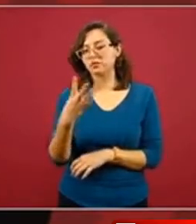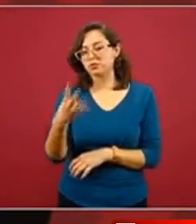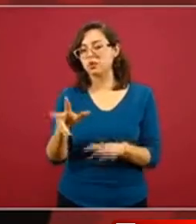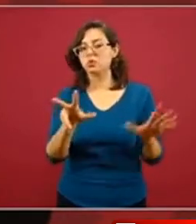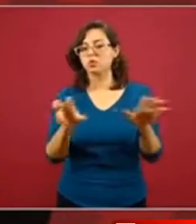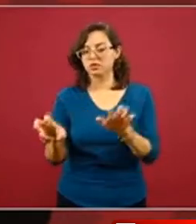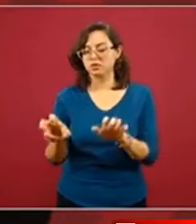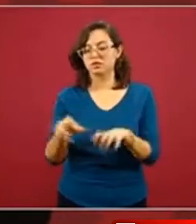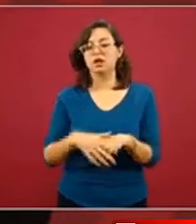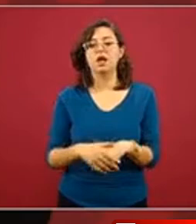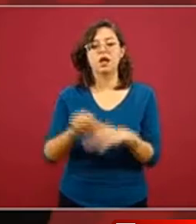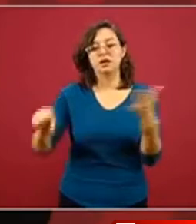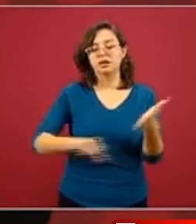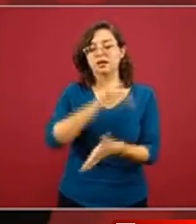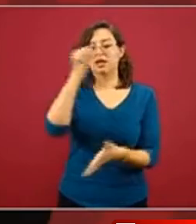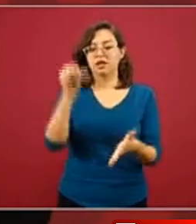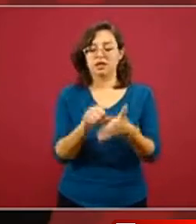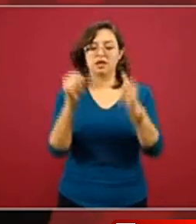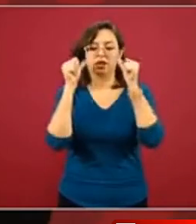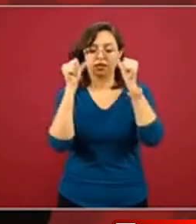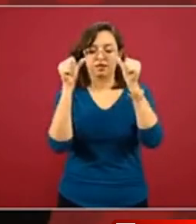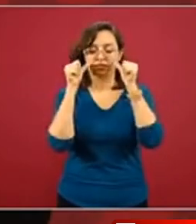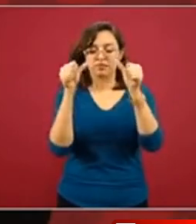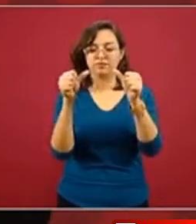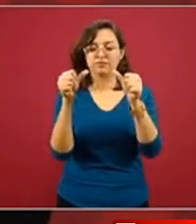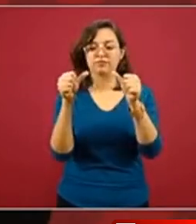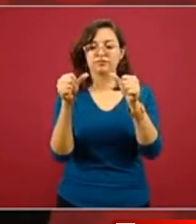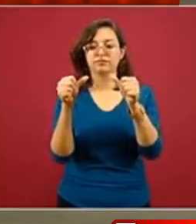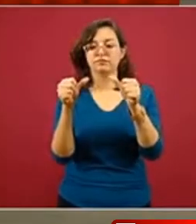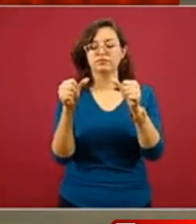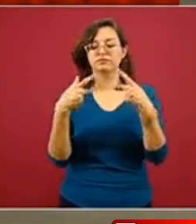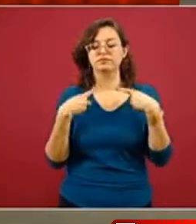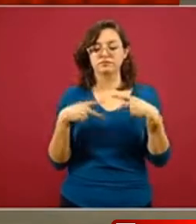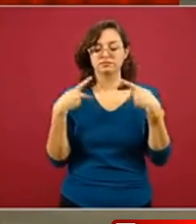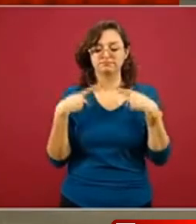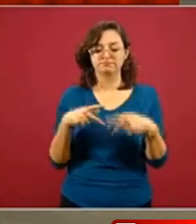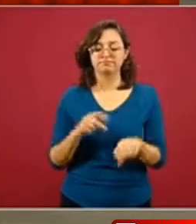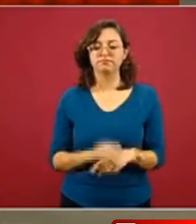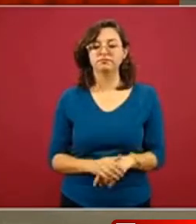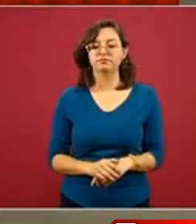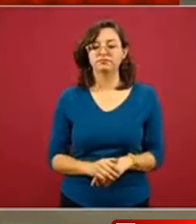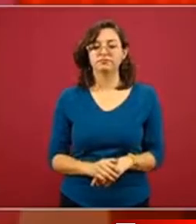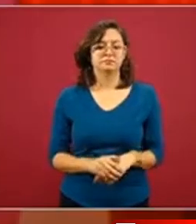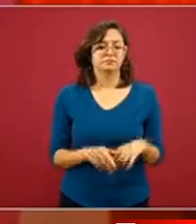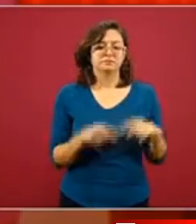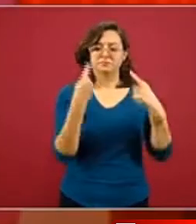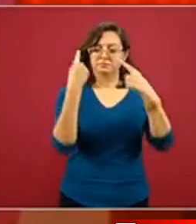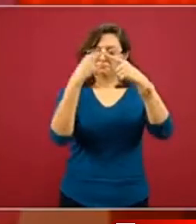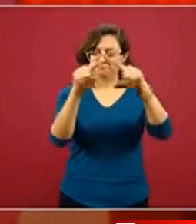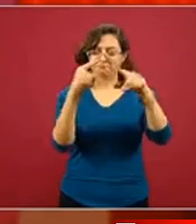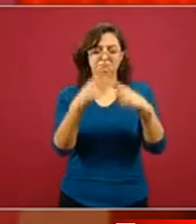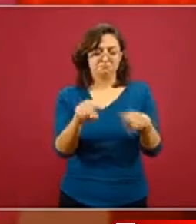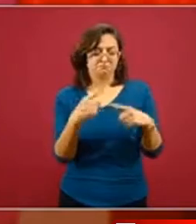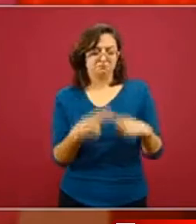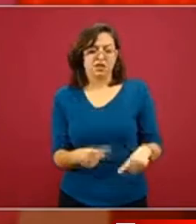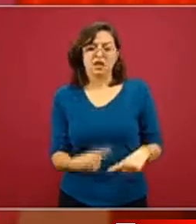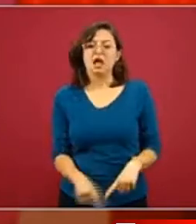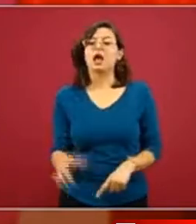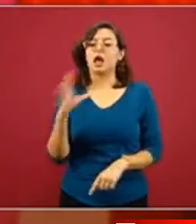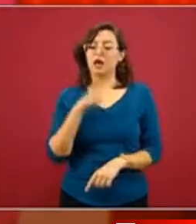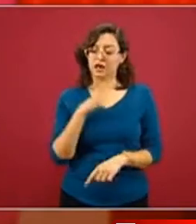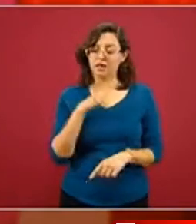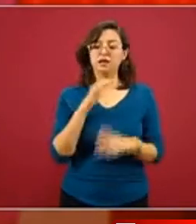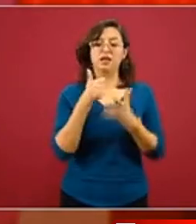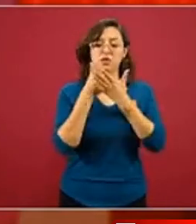800-0044-800, que es nuestro centro telefónico de atención a la ciudadanía. Hay varias otras, pero desde luego